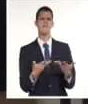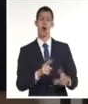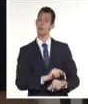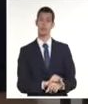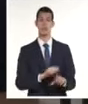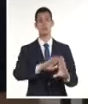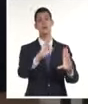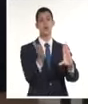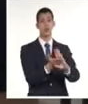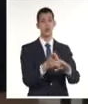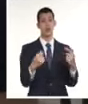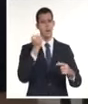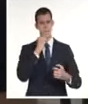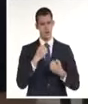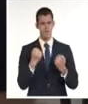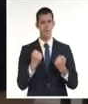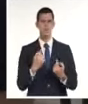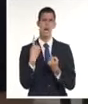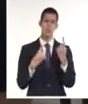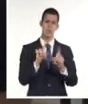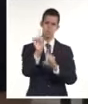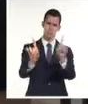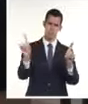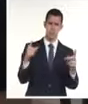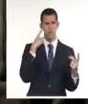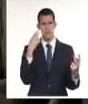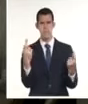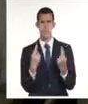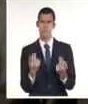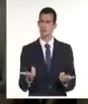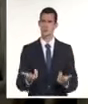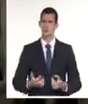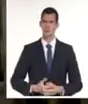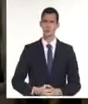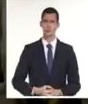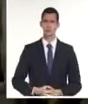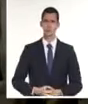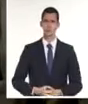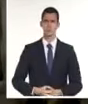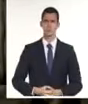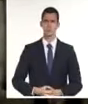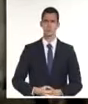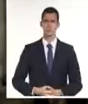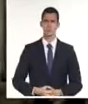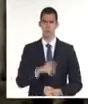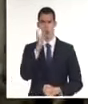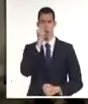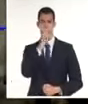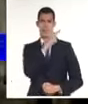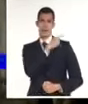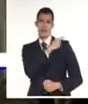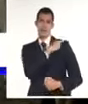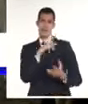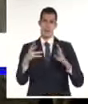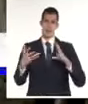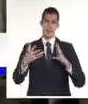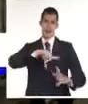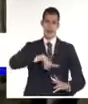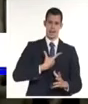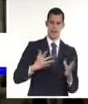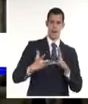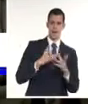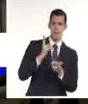animal. En este reportaje buscamos varias respuestas. Director artístico, que es el encargado de responder por esto, de velar porque se haga